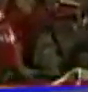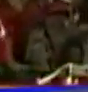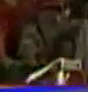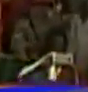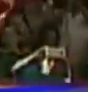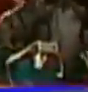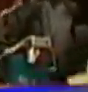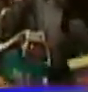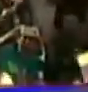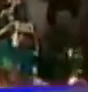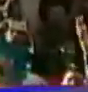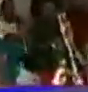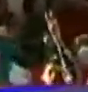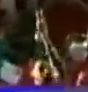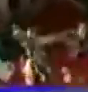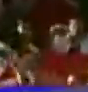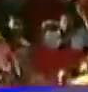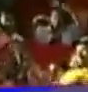de un sabio.